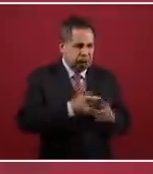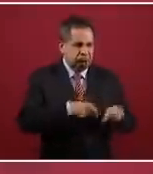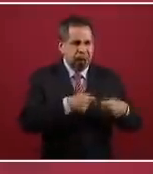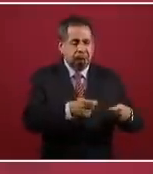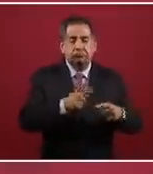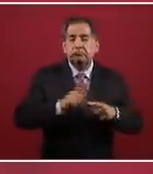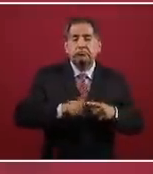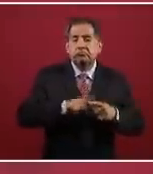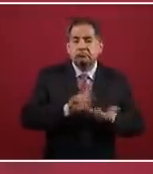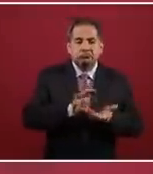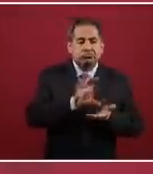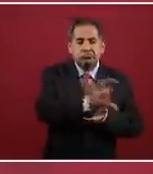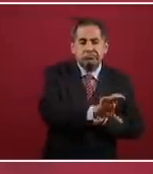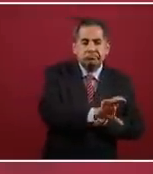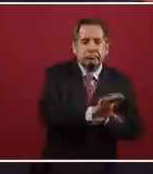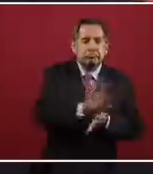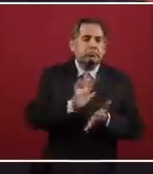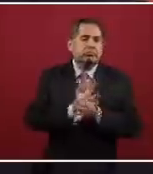de la delincuencia.